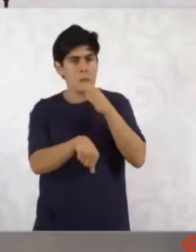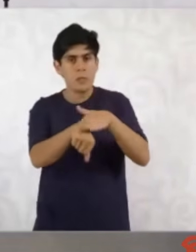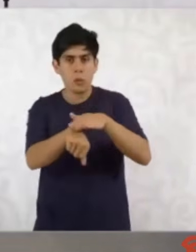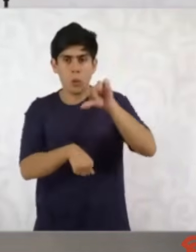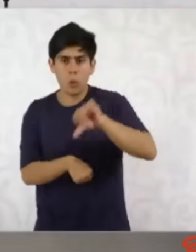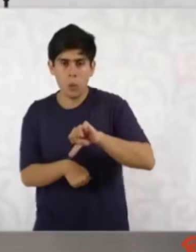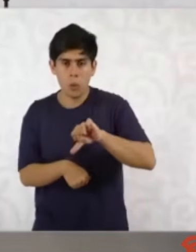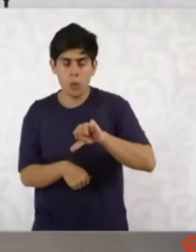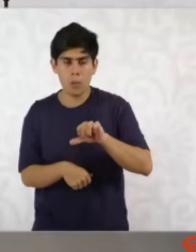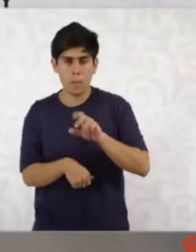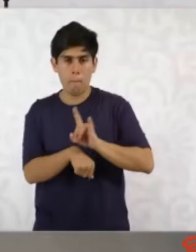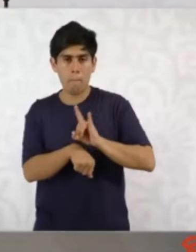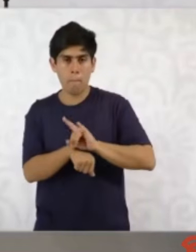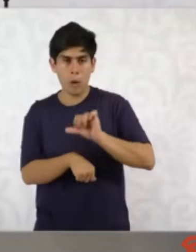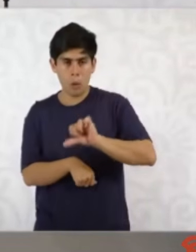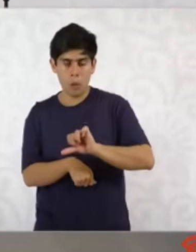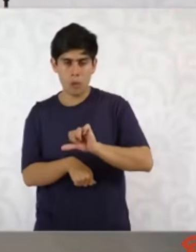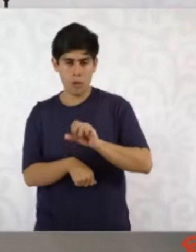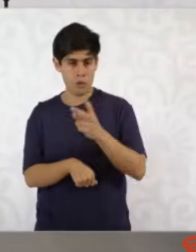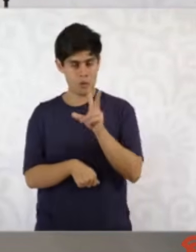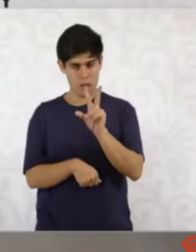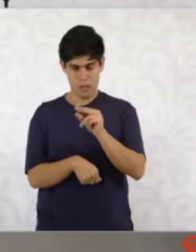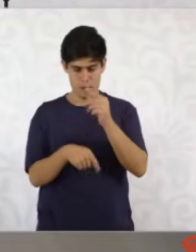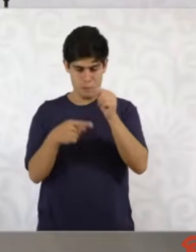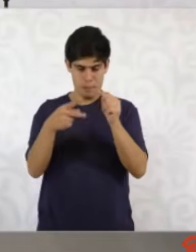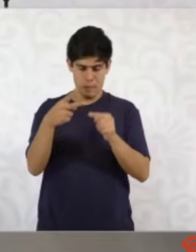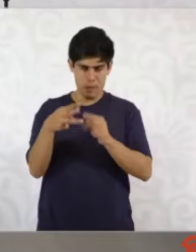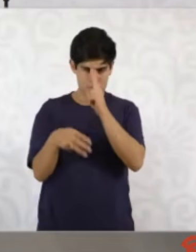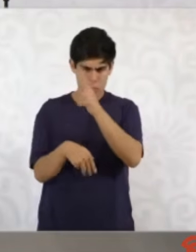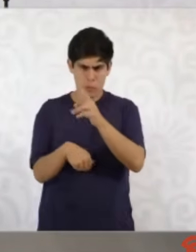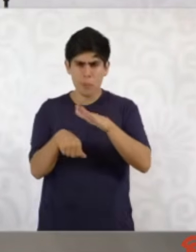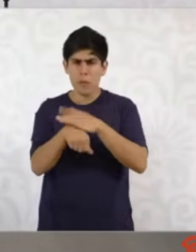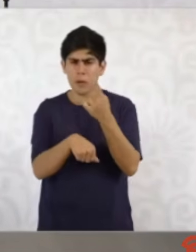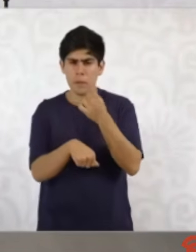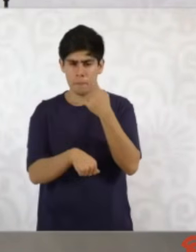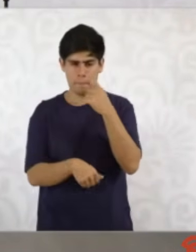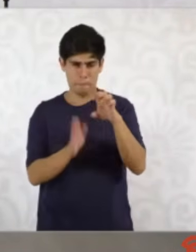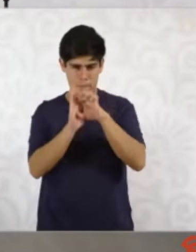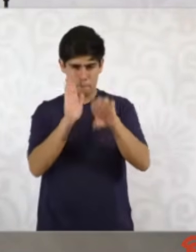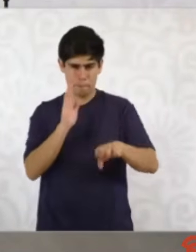es importante? Vamos a dar algunos ejemplos. Adelante.